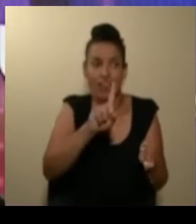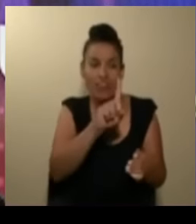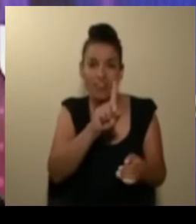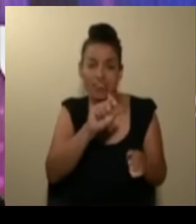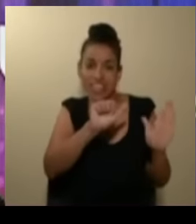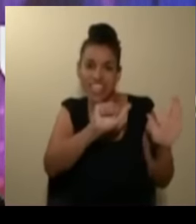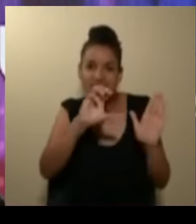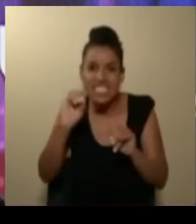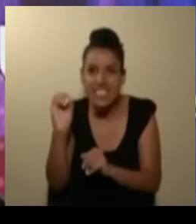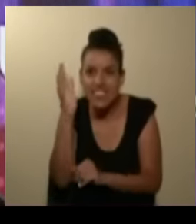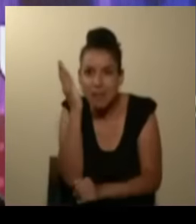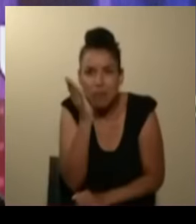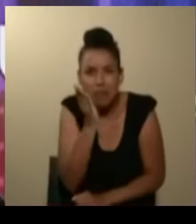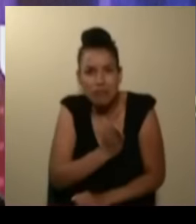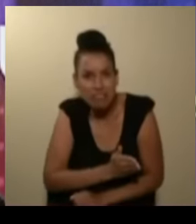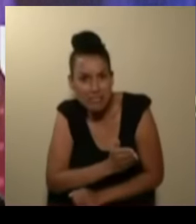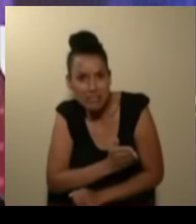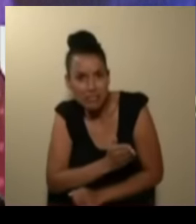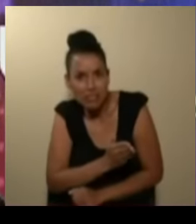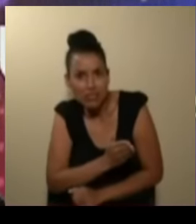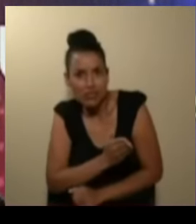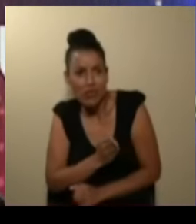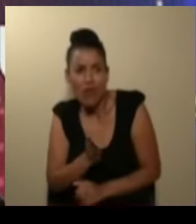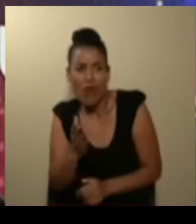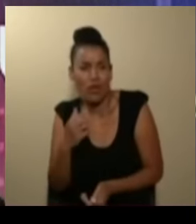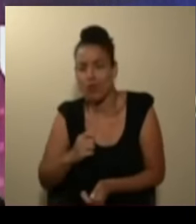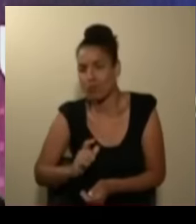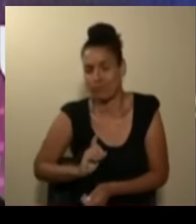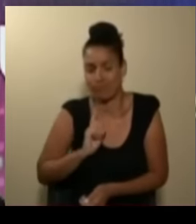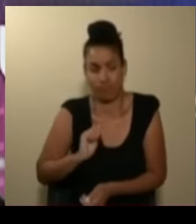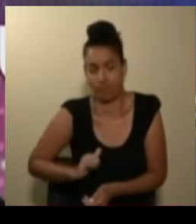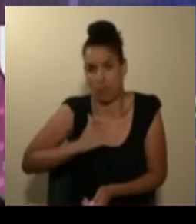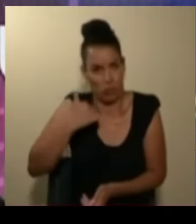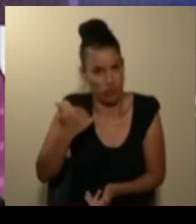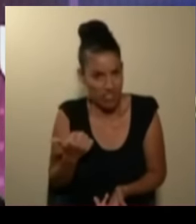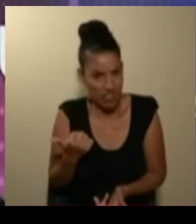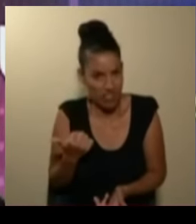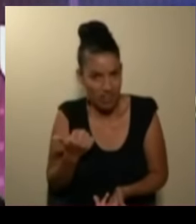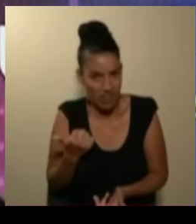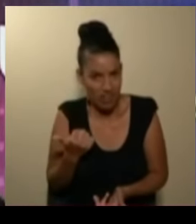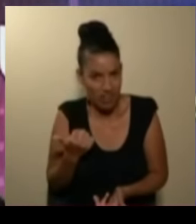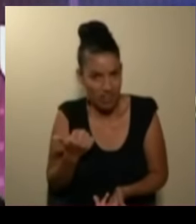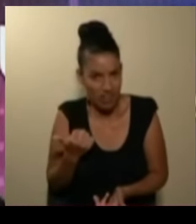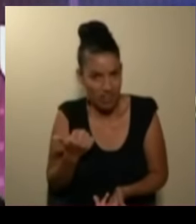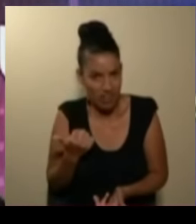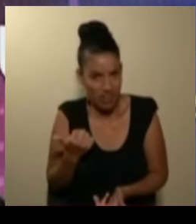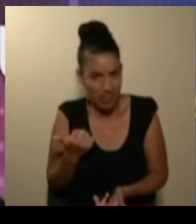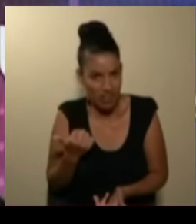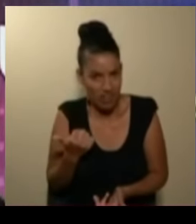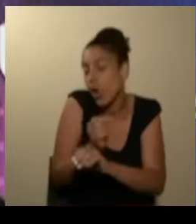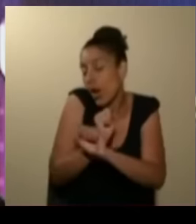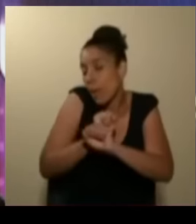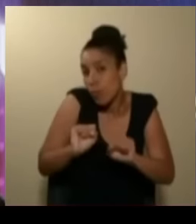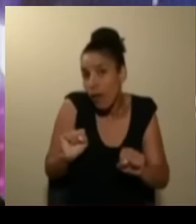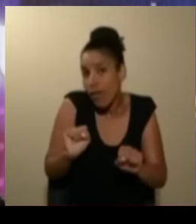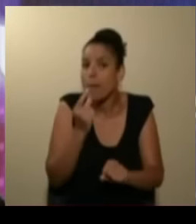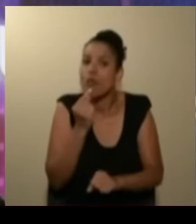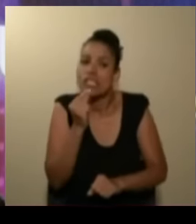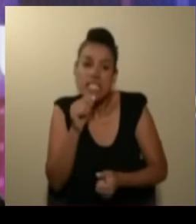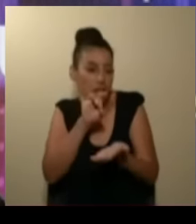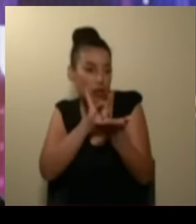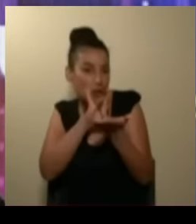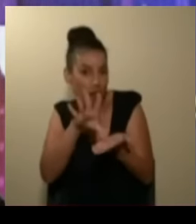ley de usura soporta esa magnitud. Y comienza un proceso que puede dejar a la familia fuera de su hogar en un mes o mes y